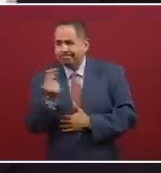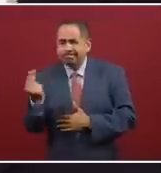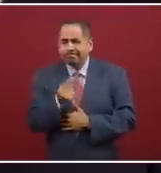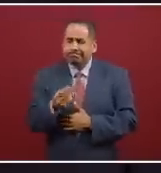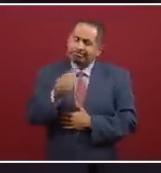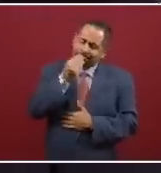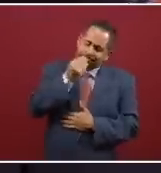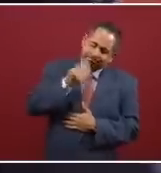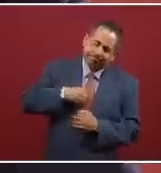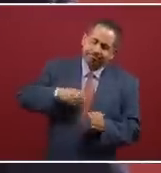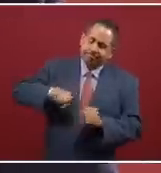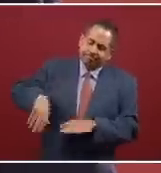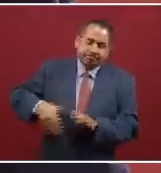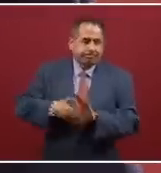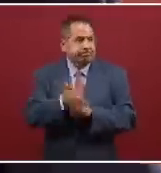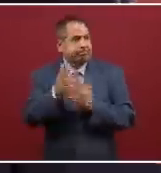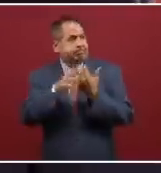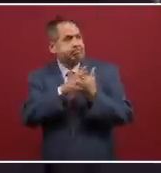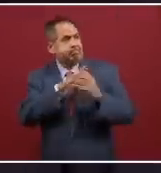acreditar